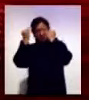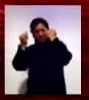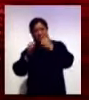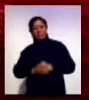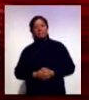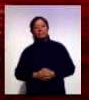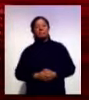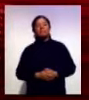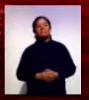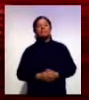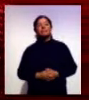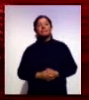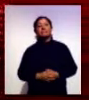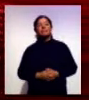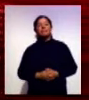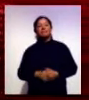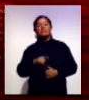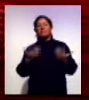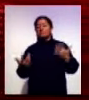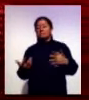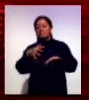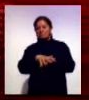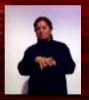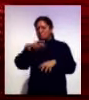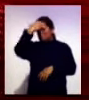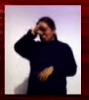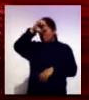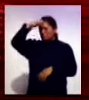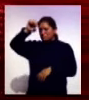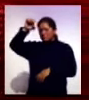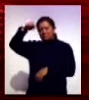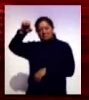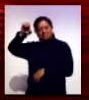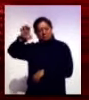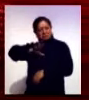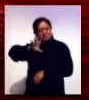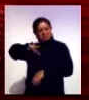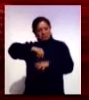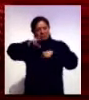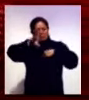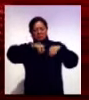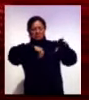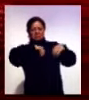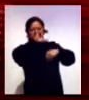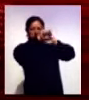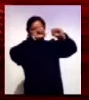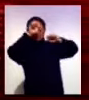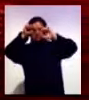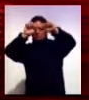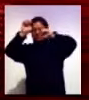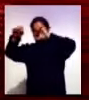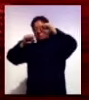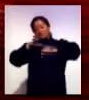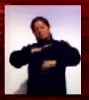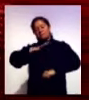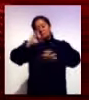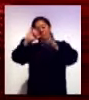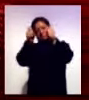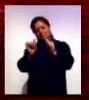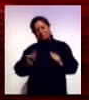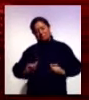de varias experiencias que hemos adquirido en nuestra trayectoria como artesanos,